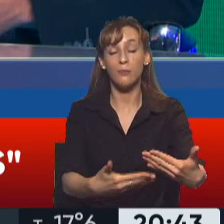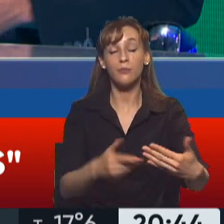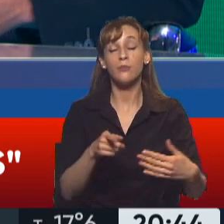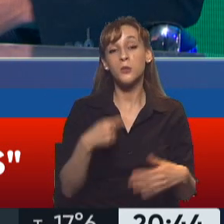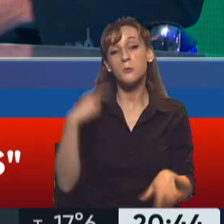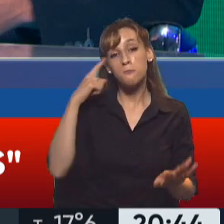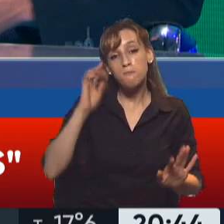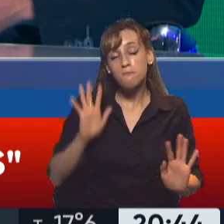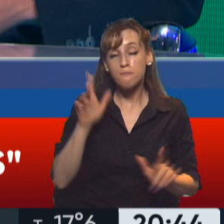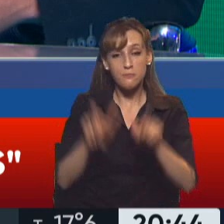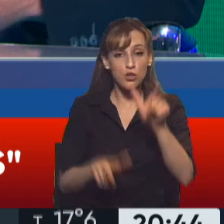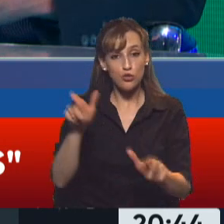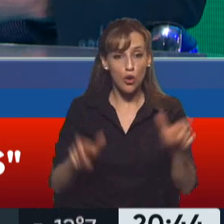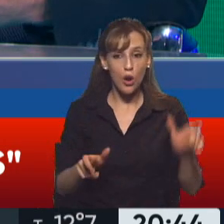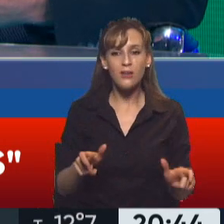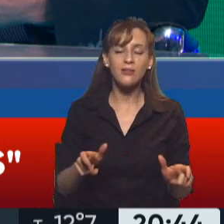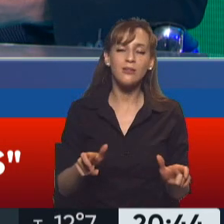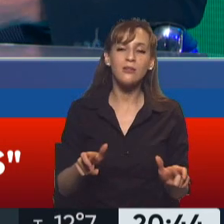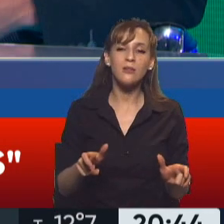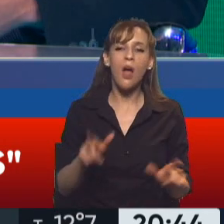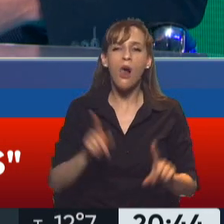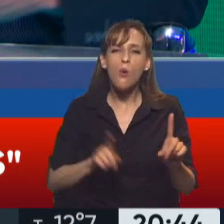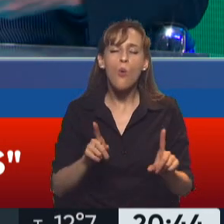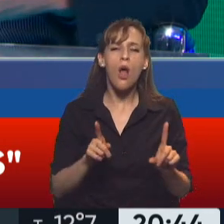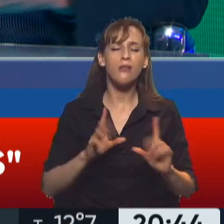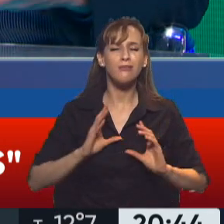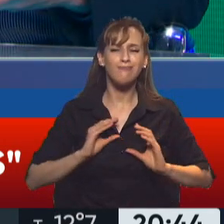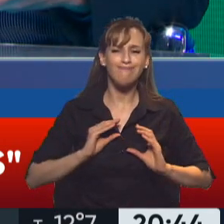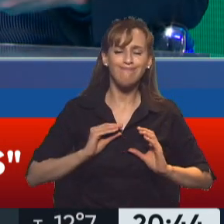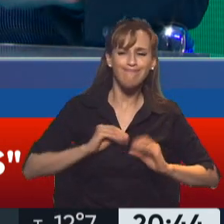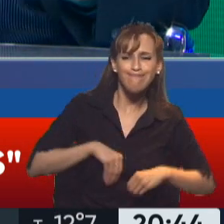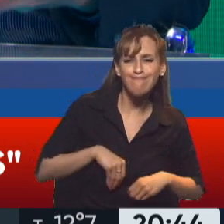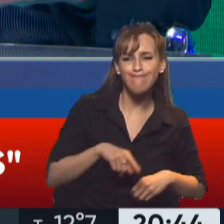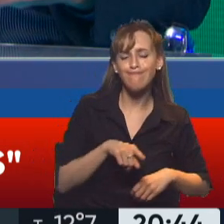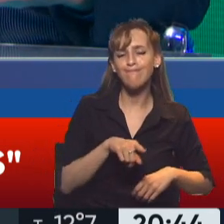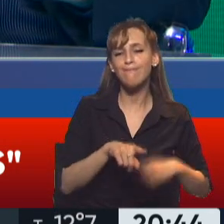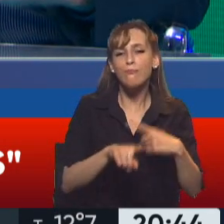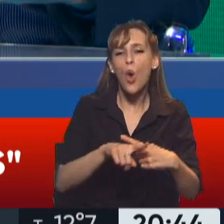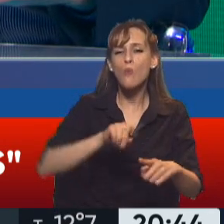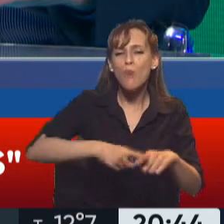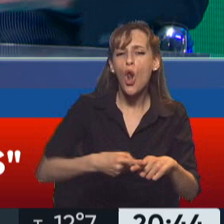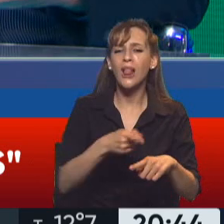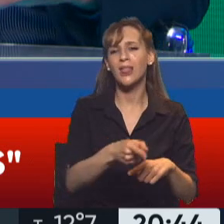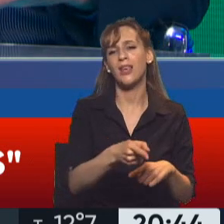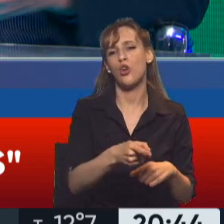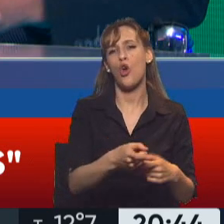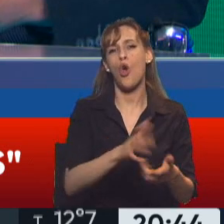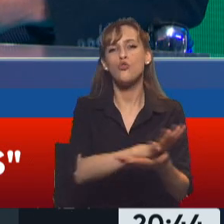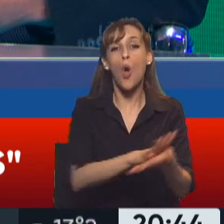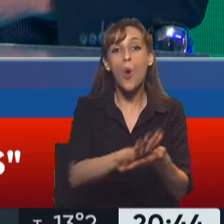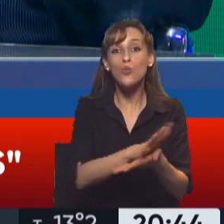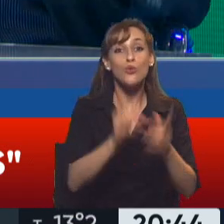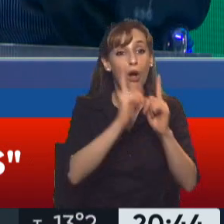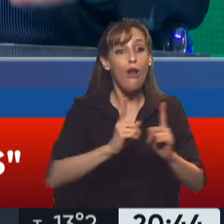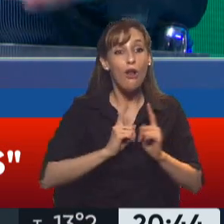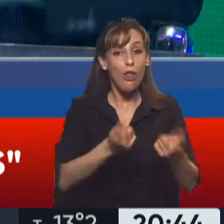que dirige la frustración por la incapacidad del sistema político de proveer a respuestas a las necesidades